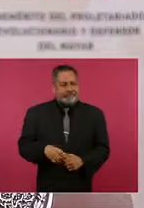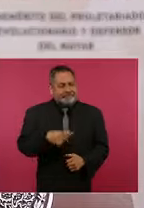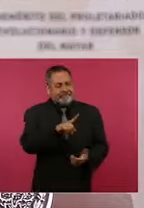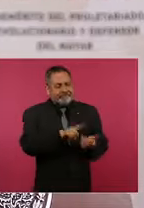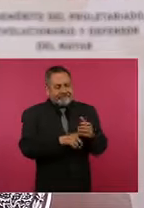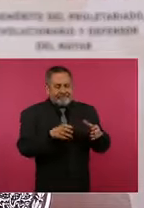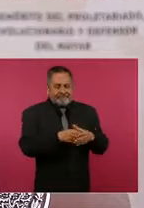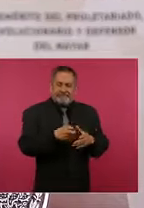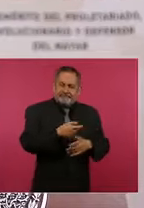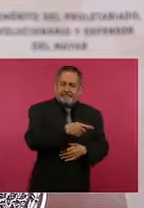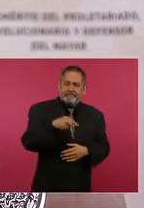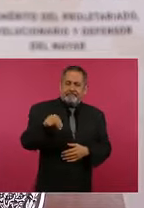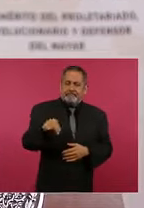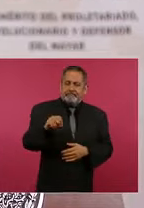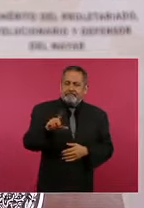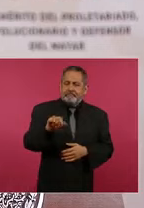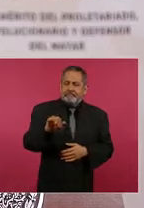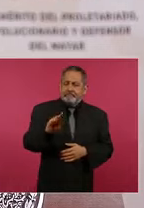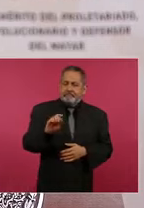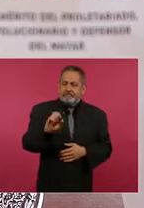neoliberales?